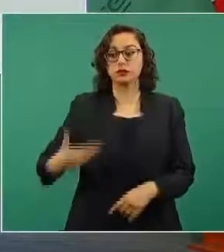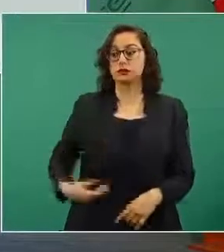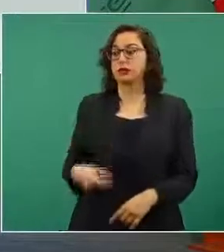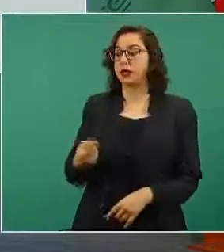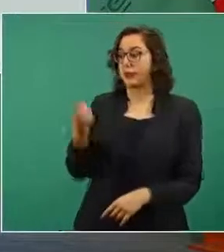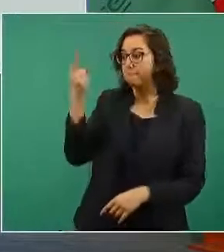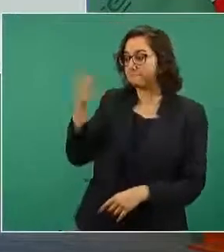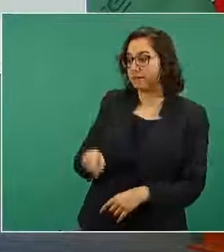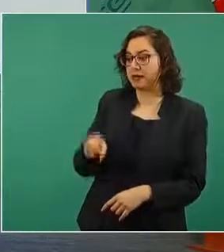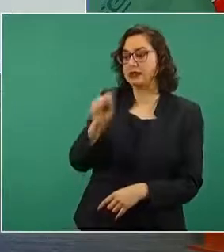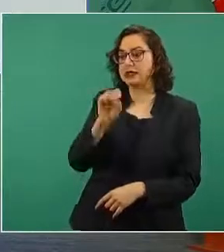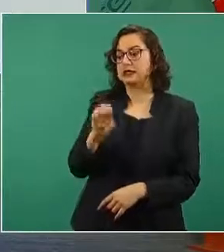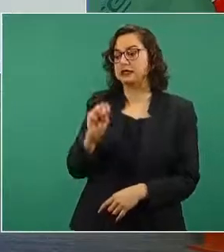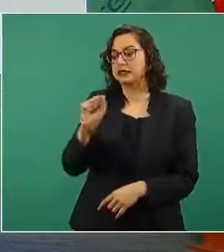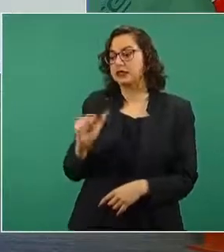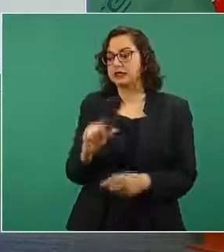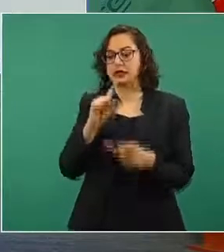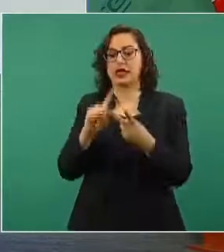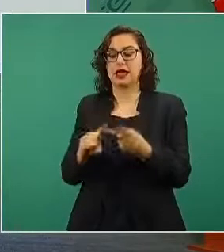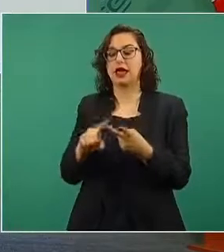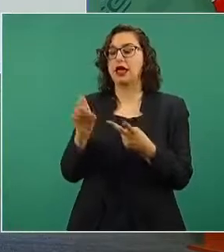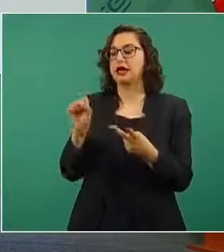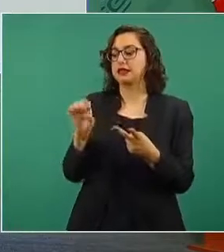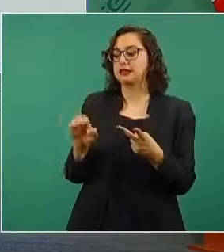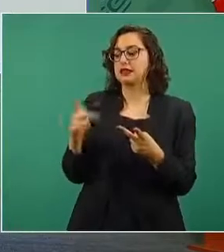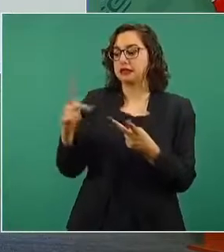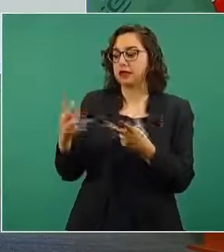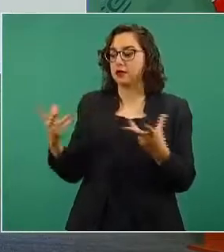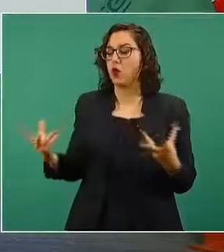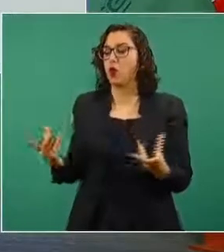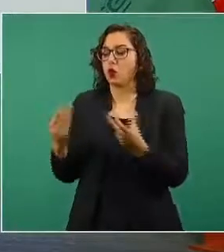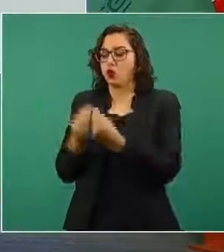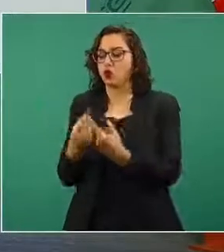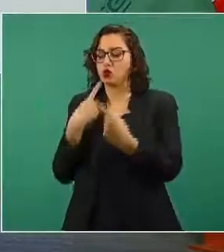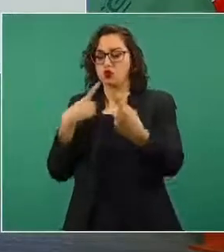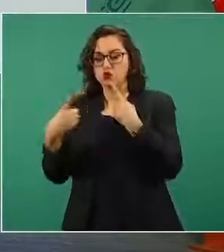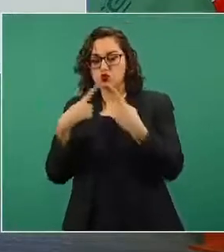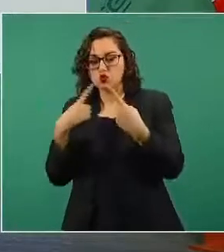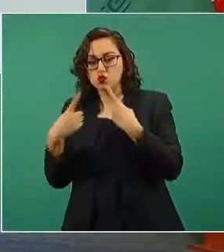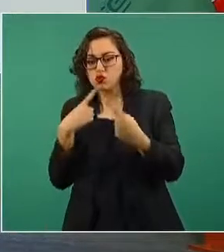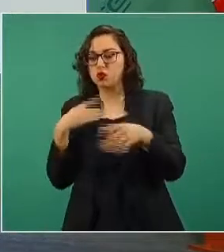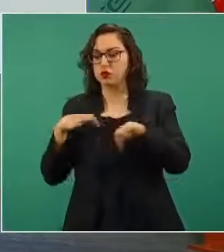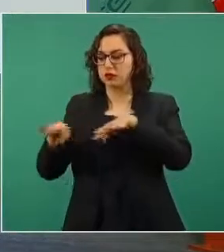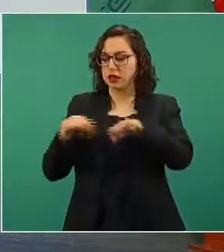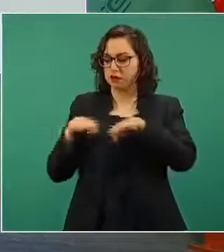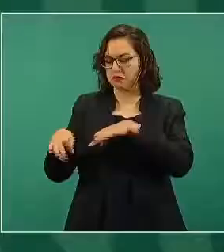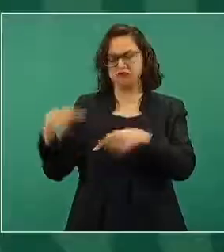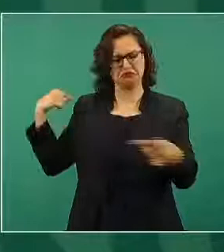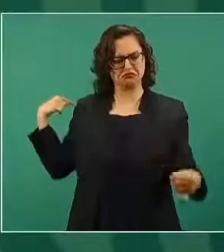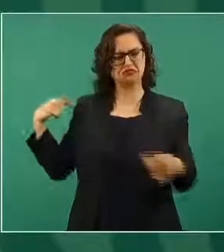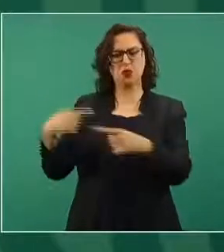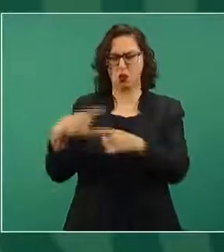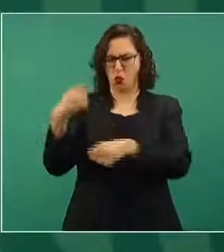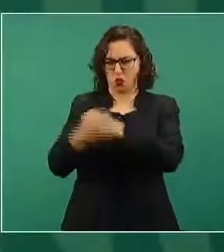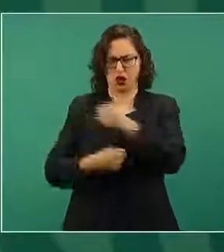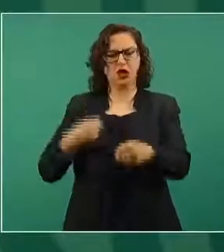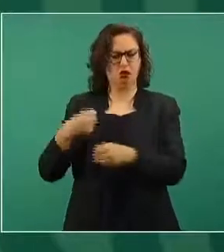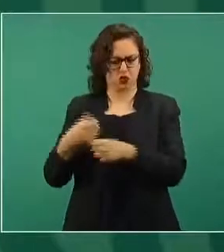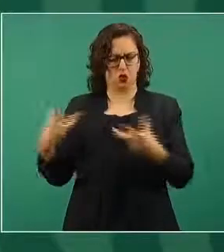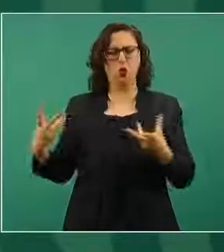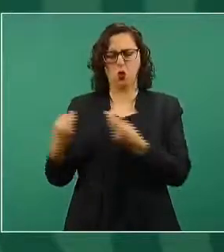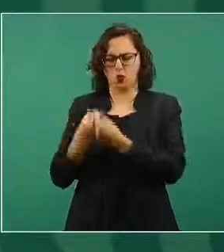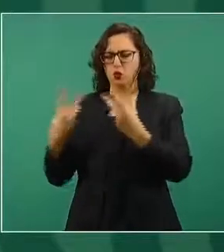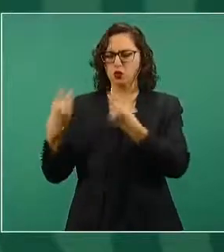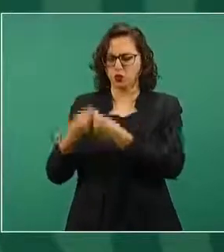salud y también al sector educativo a trabajar conjuntamente, como lo hemos hecho a lo largo de toda la epidemia, pero ahora con